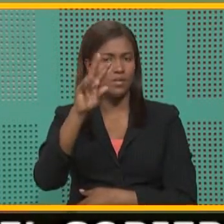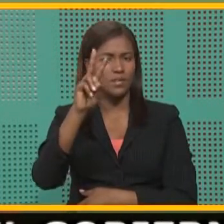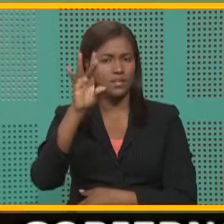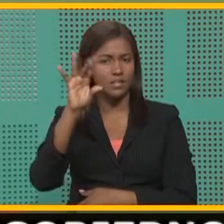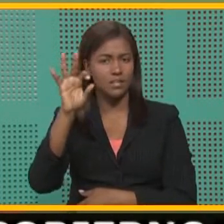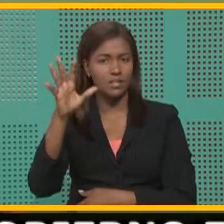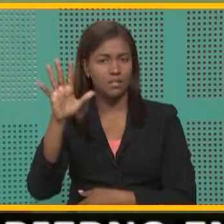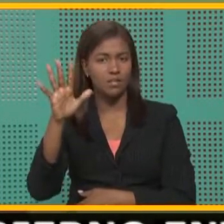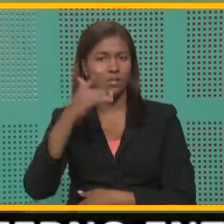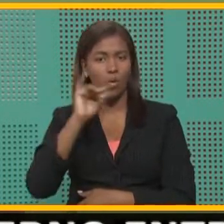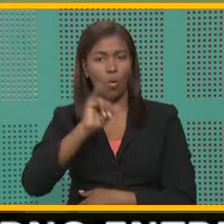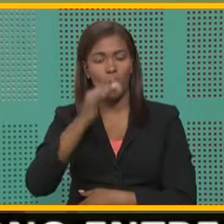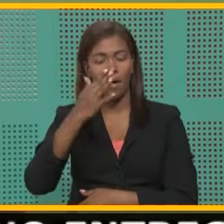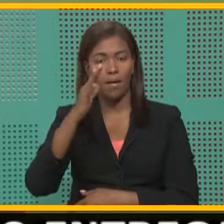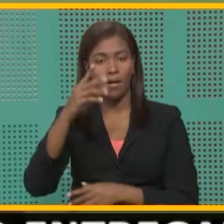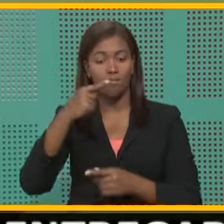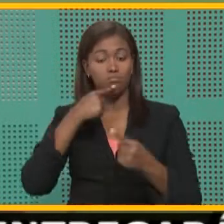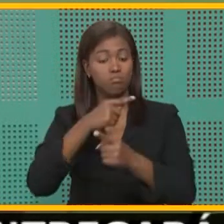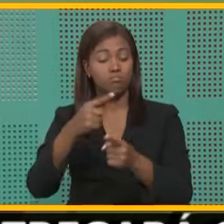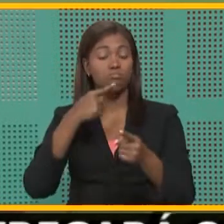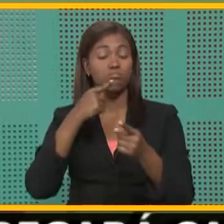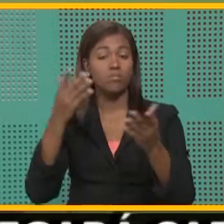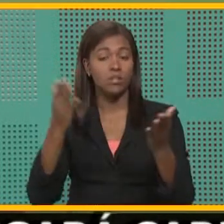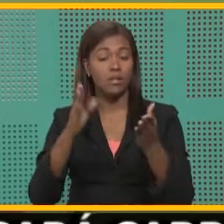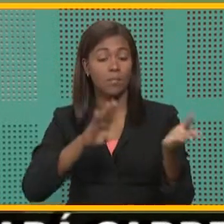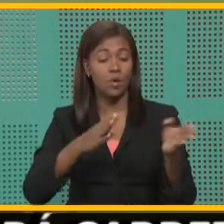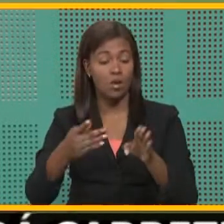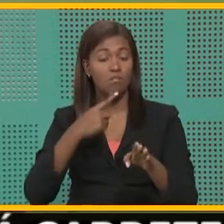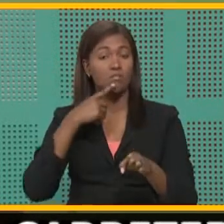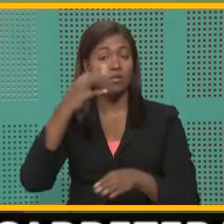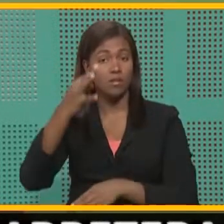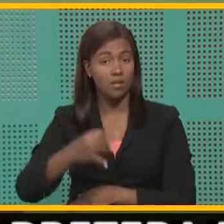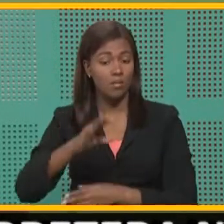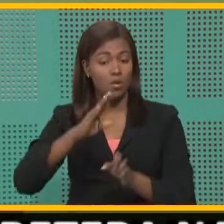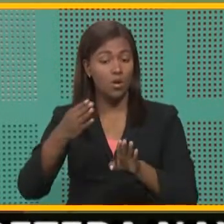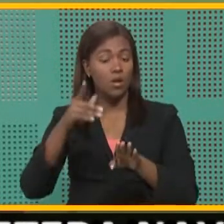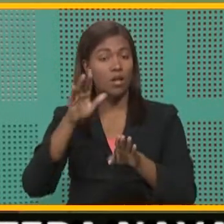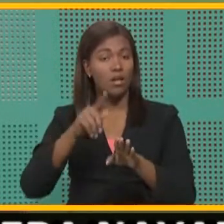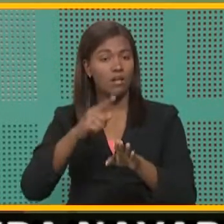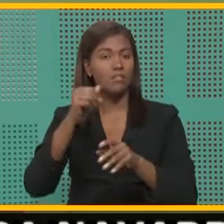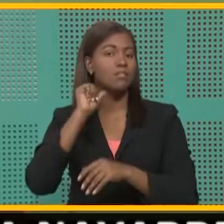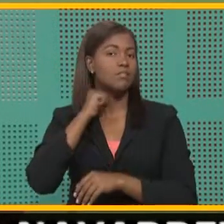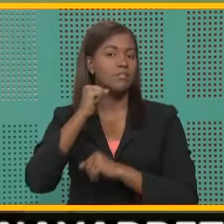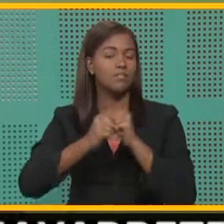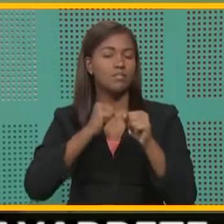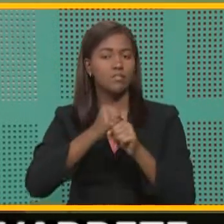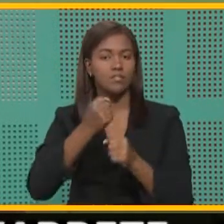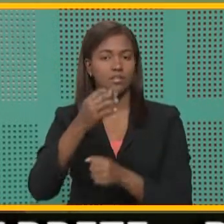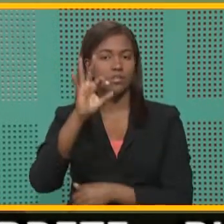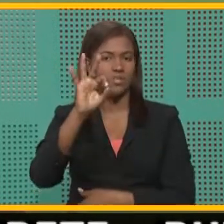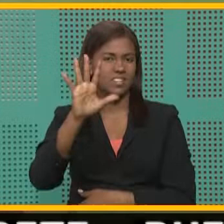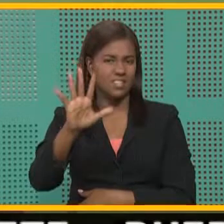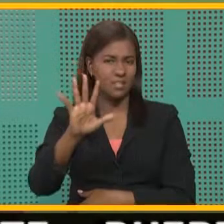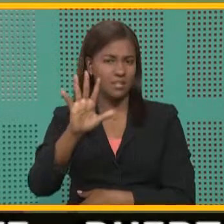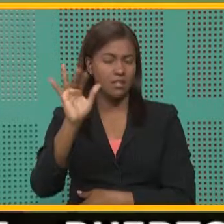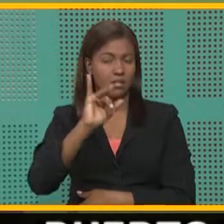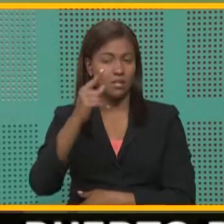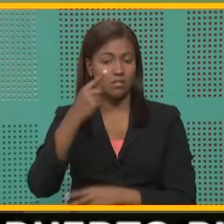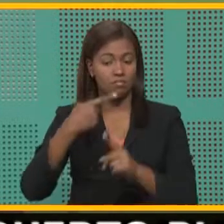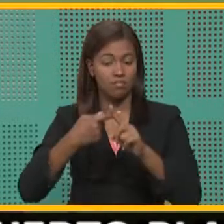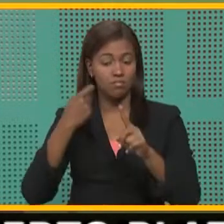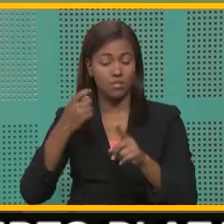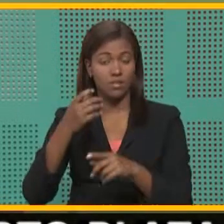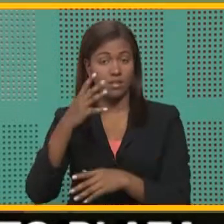la certeza de la noticia de que es real que murió Martí, en agosto de ese año 95. Y desde